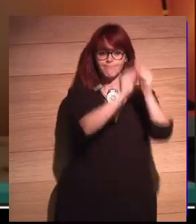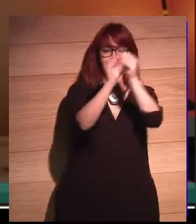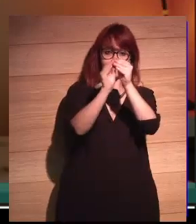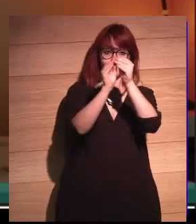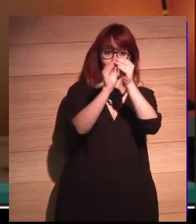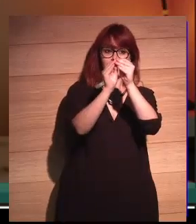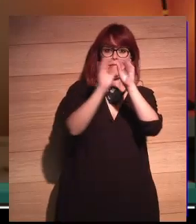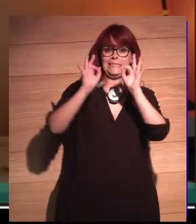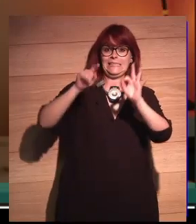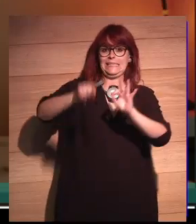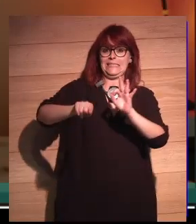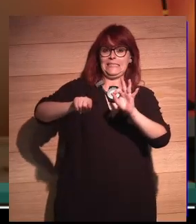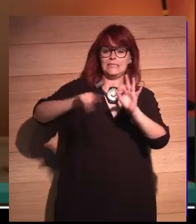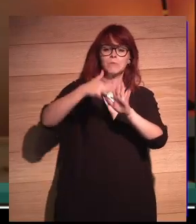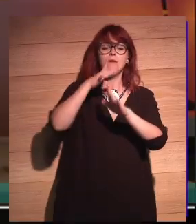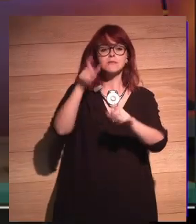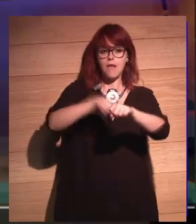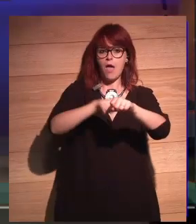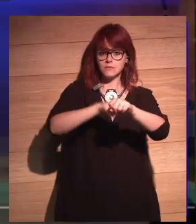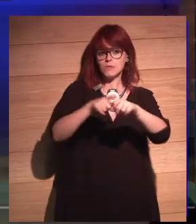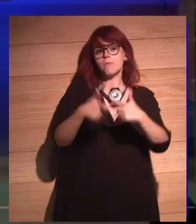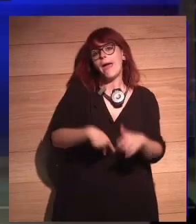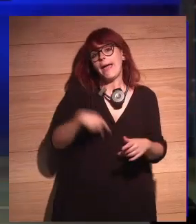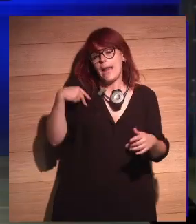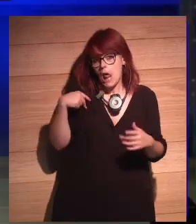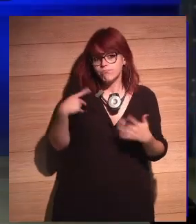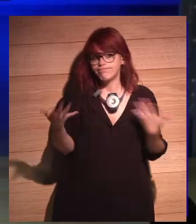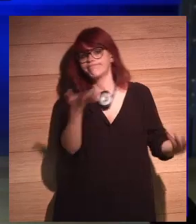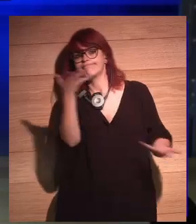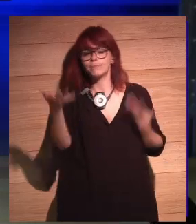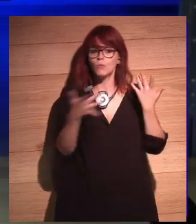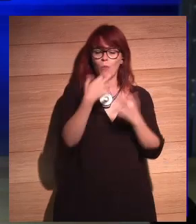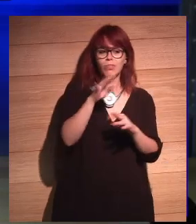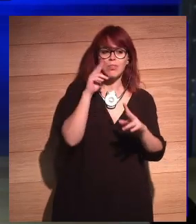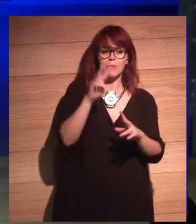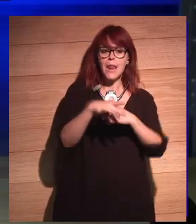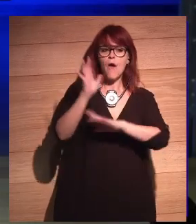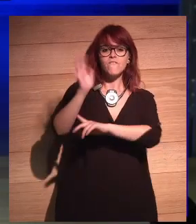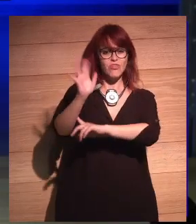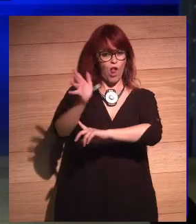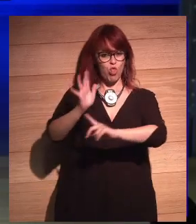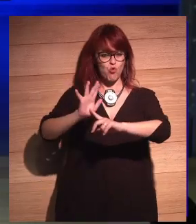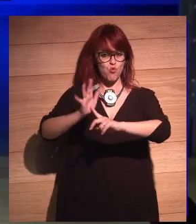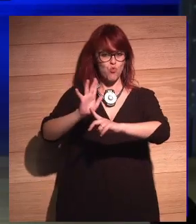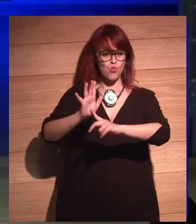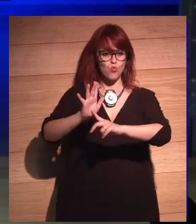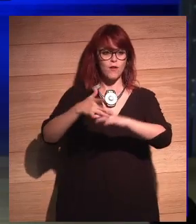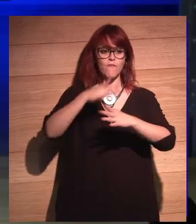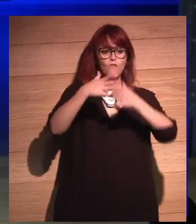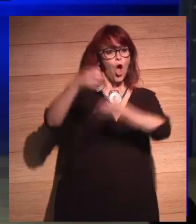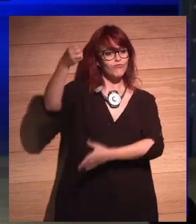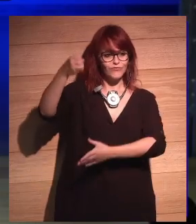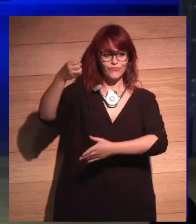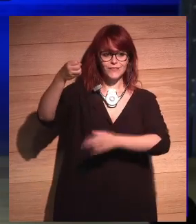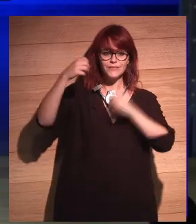Este es un aspecto general que puede tener, es decir, pues aquí podemos ver hay un ventilador,